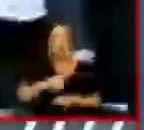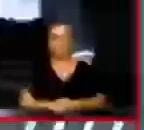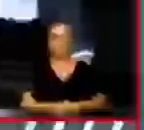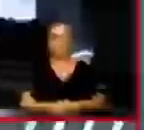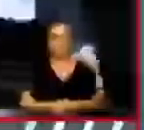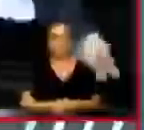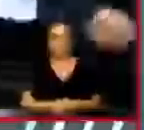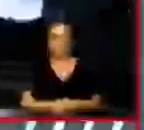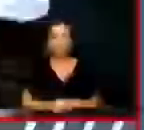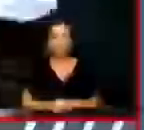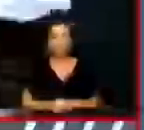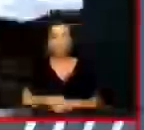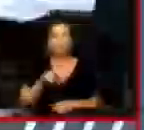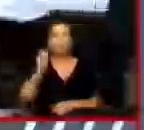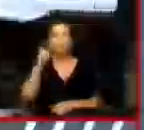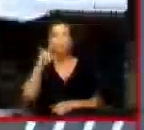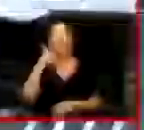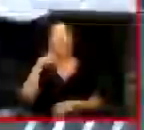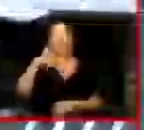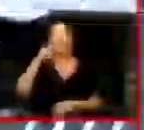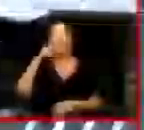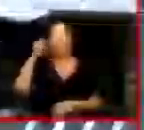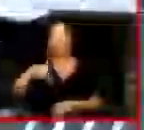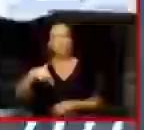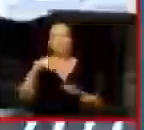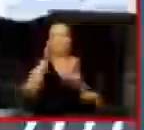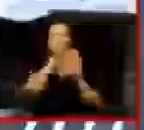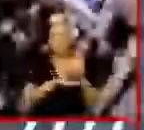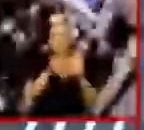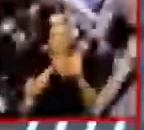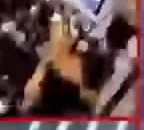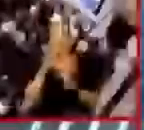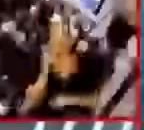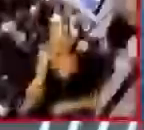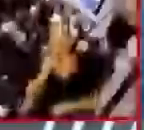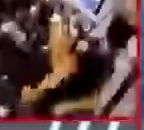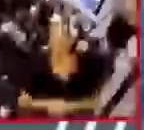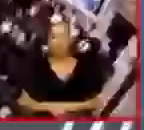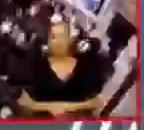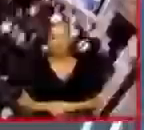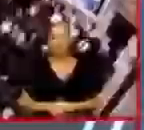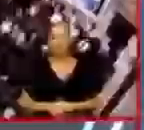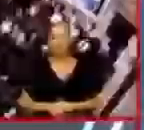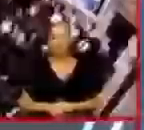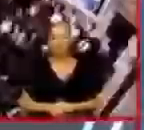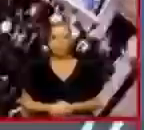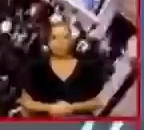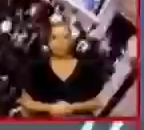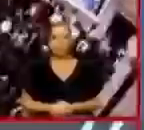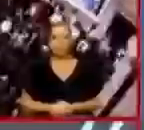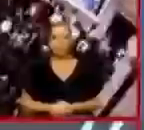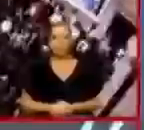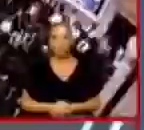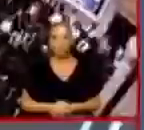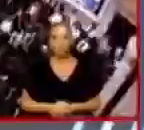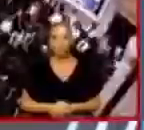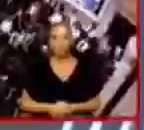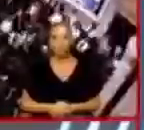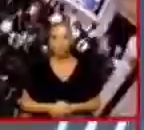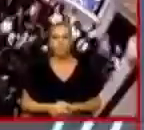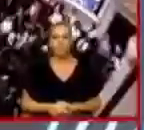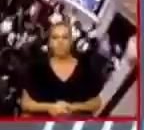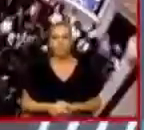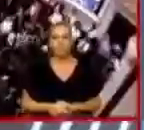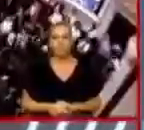Banco Central. Lo mismo cuando teníamos un dólar a 170, 180 pesos del MEP y de golpe, dos días después lo teníamos a 200